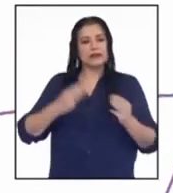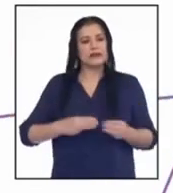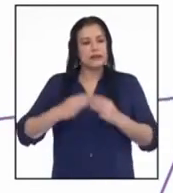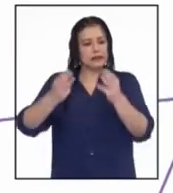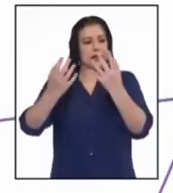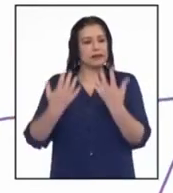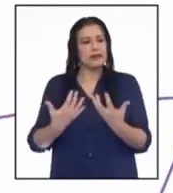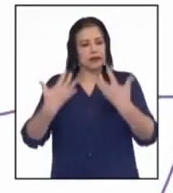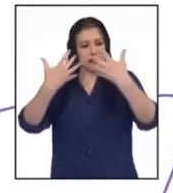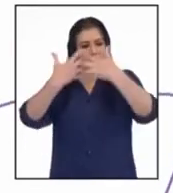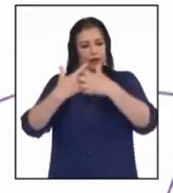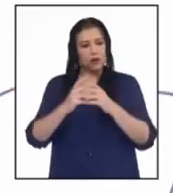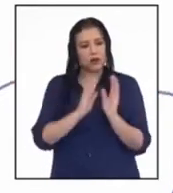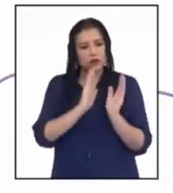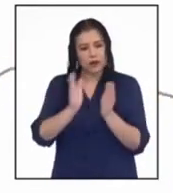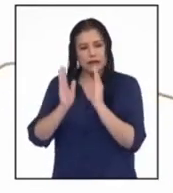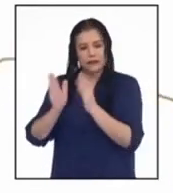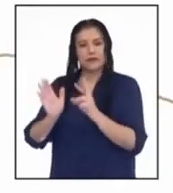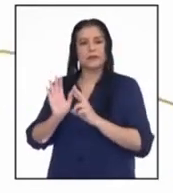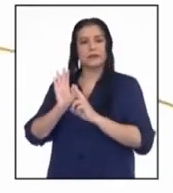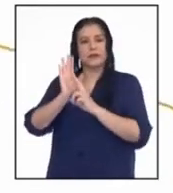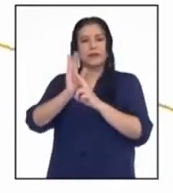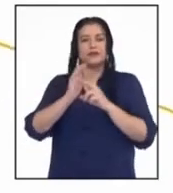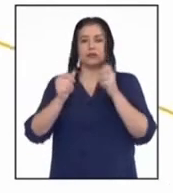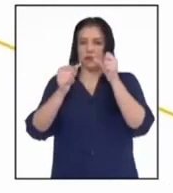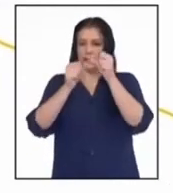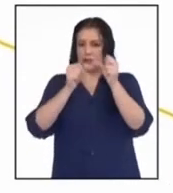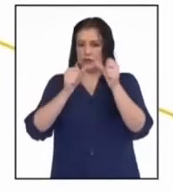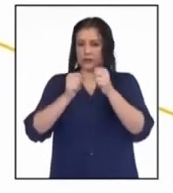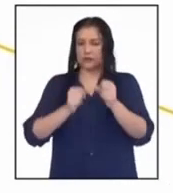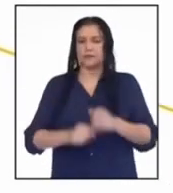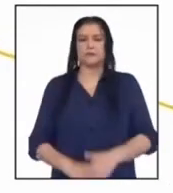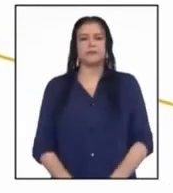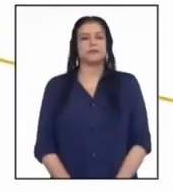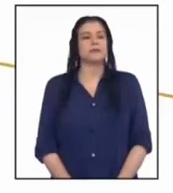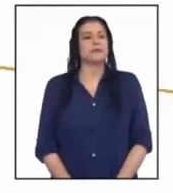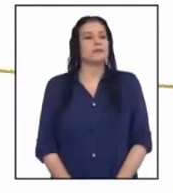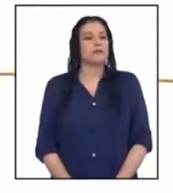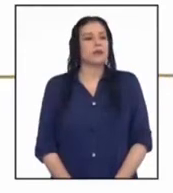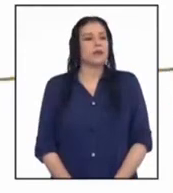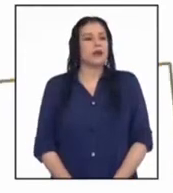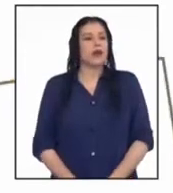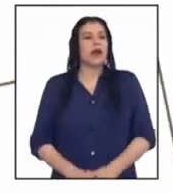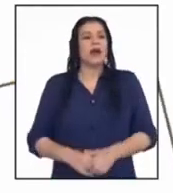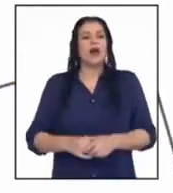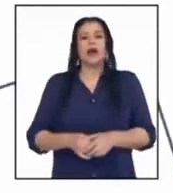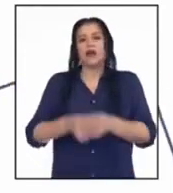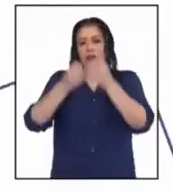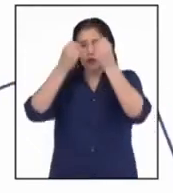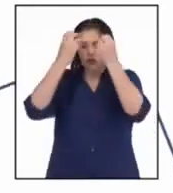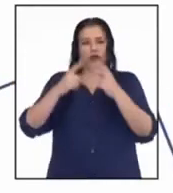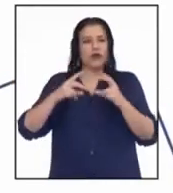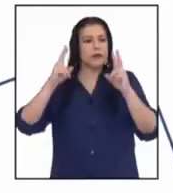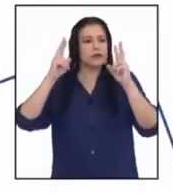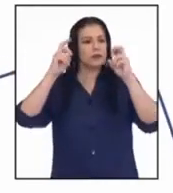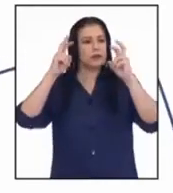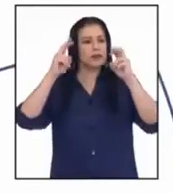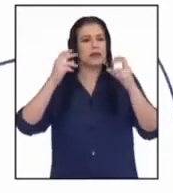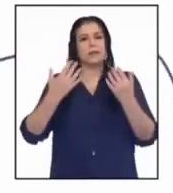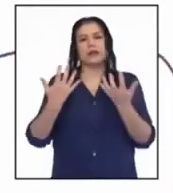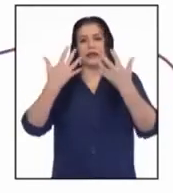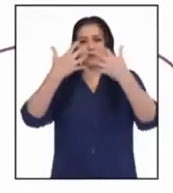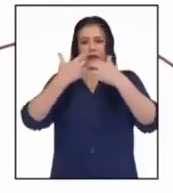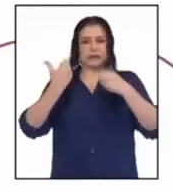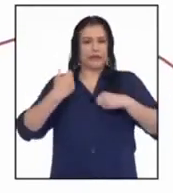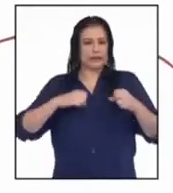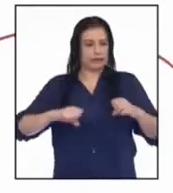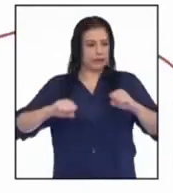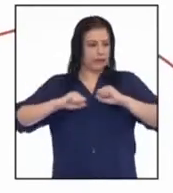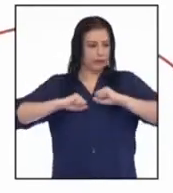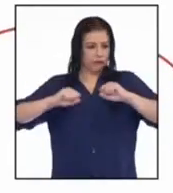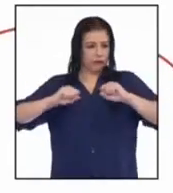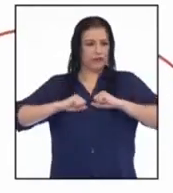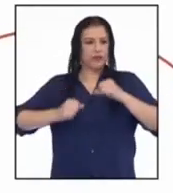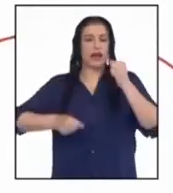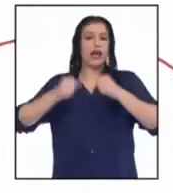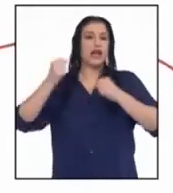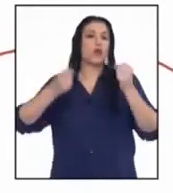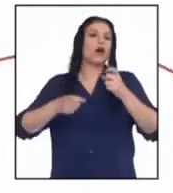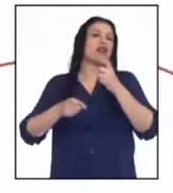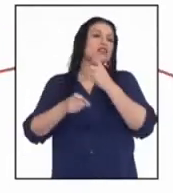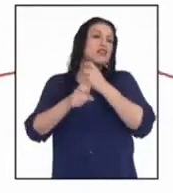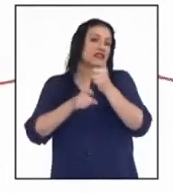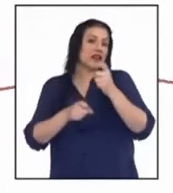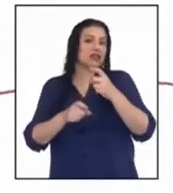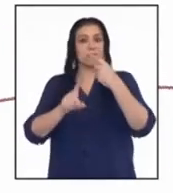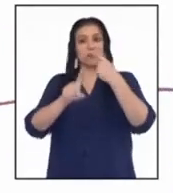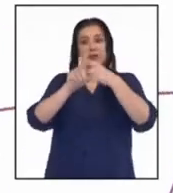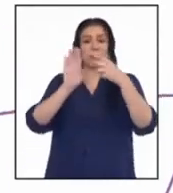estrategias relacionadas con la organización y representación de datos. Informa acerca de temas relacionados a la actividad física y sus repercusiones en la